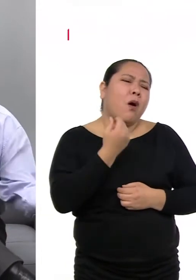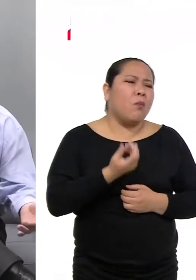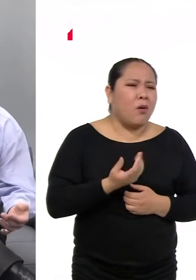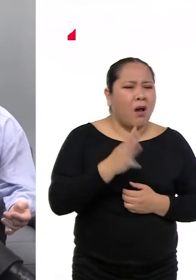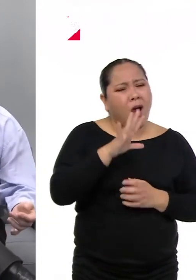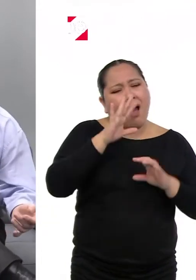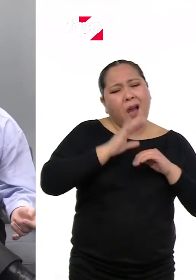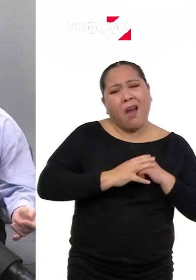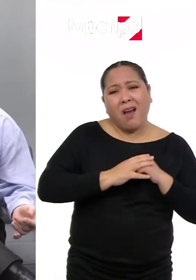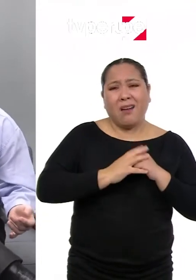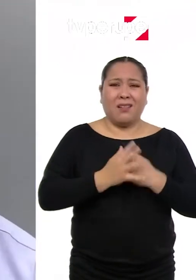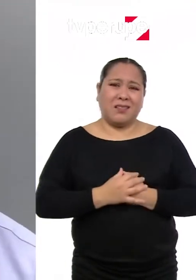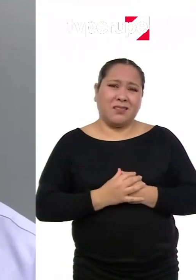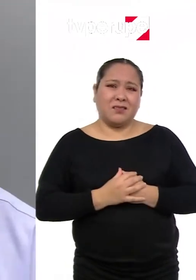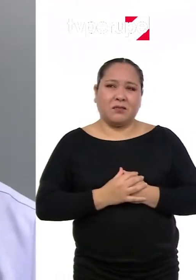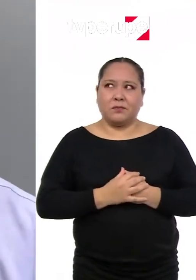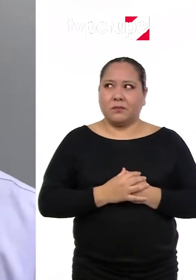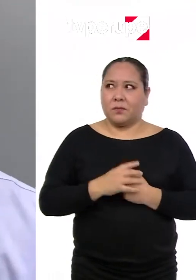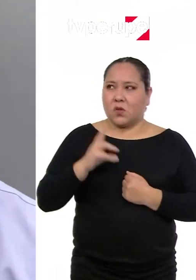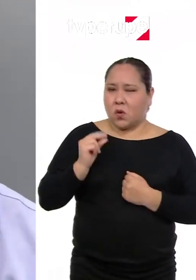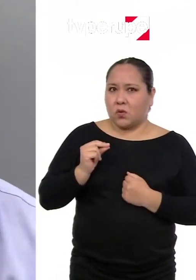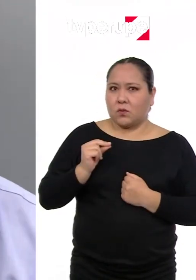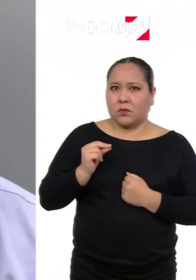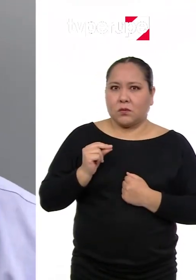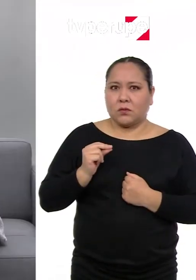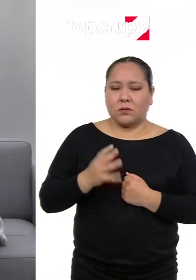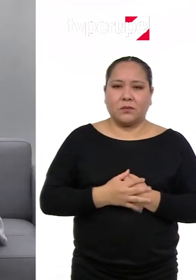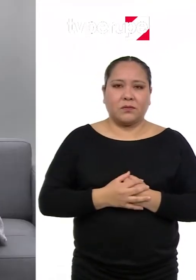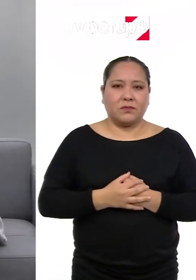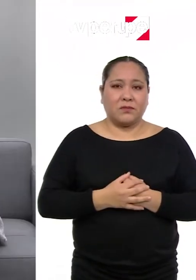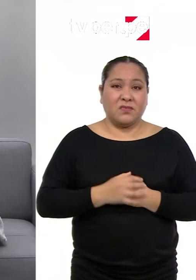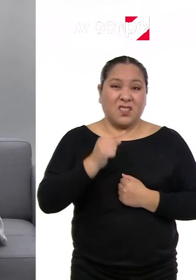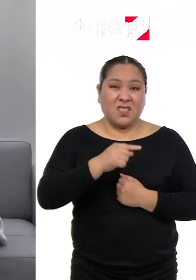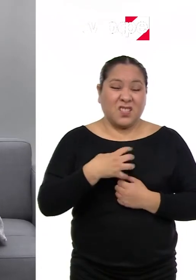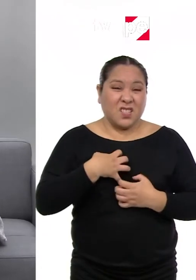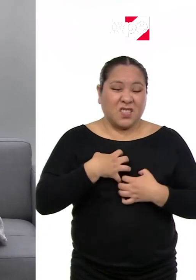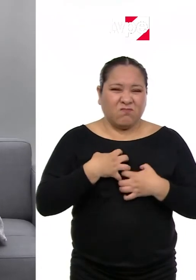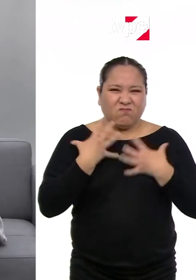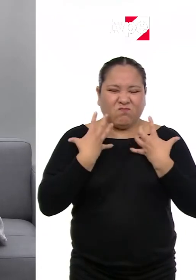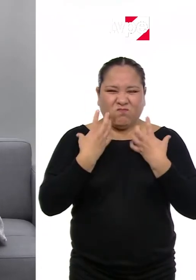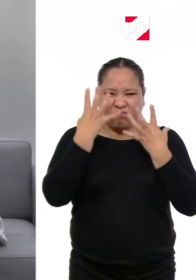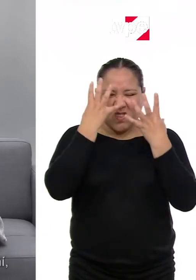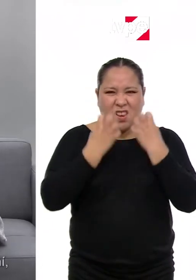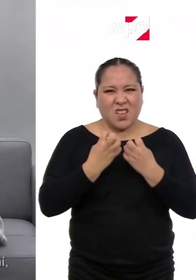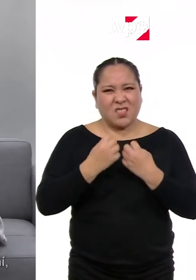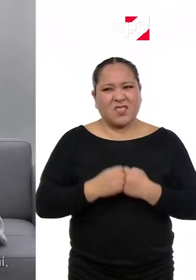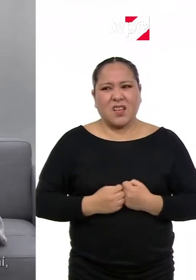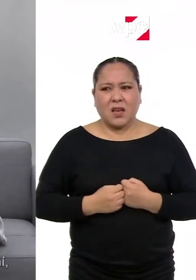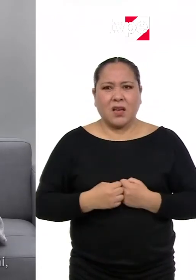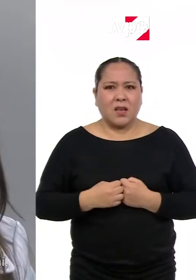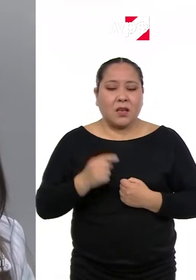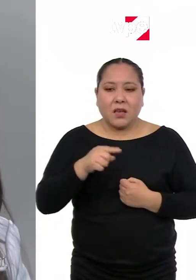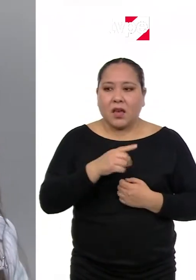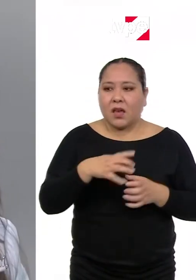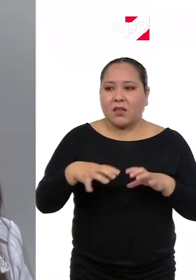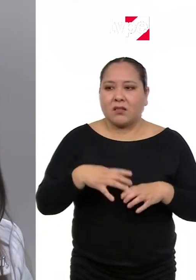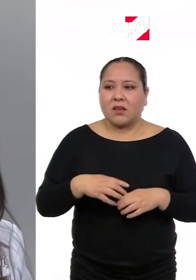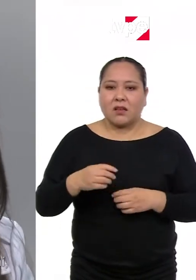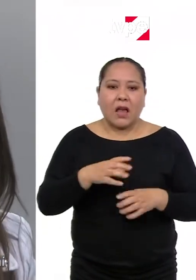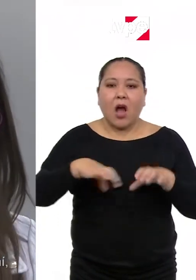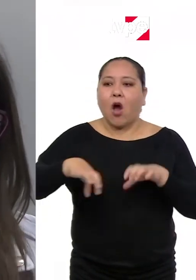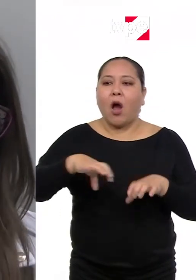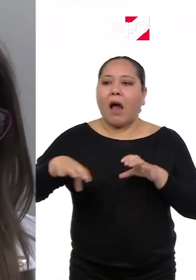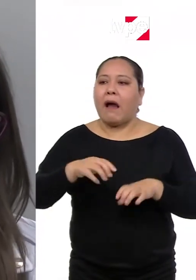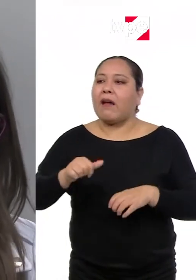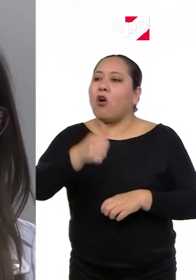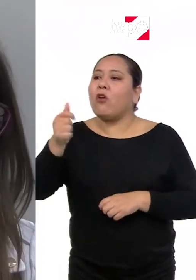es. Ay. Y digo, no. Eso es lo que más me cabrea, que las cosas no las haga nada